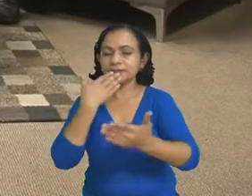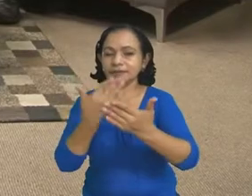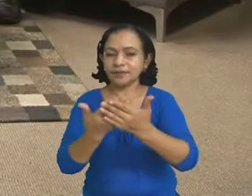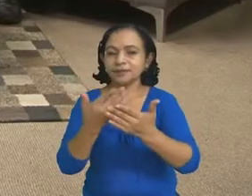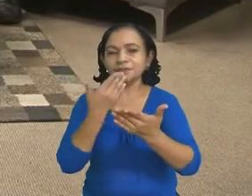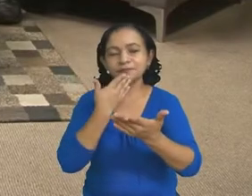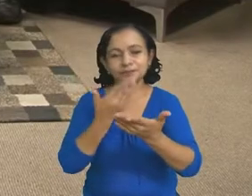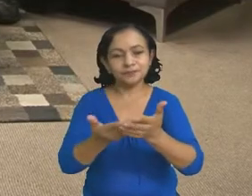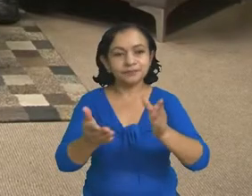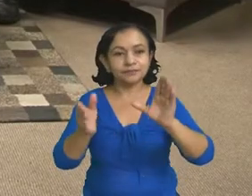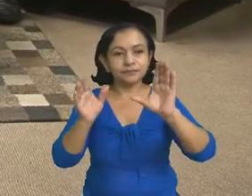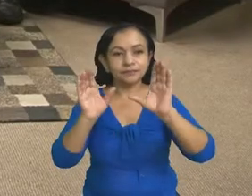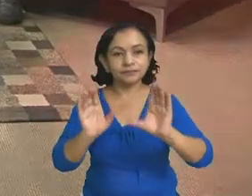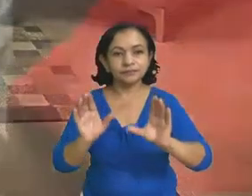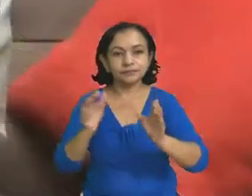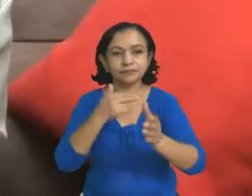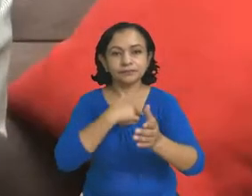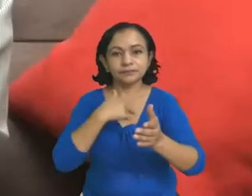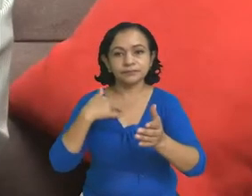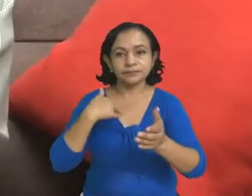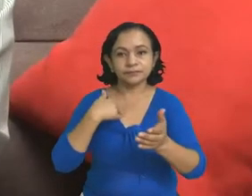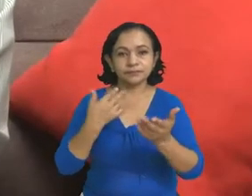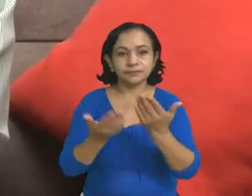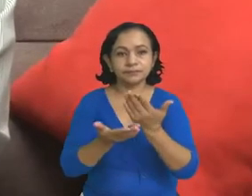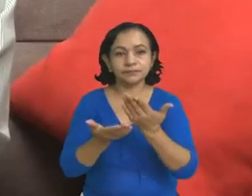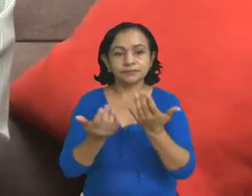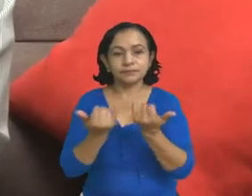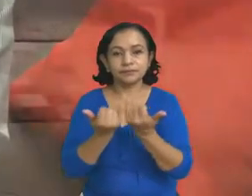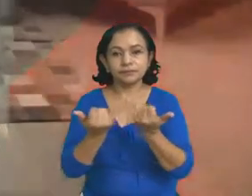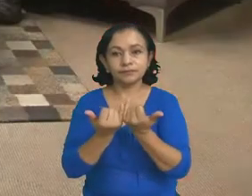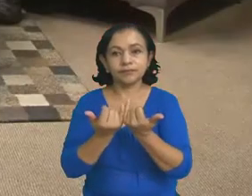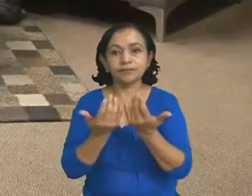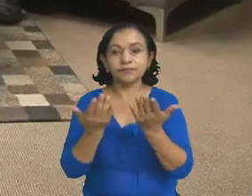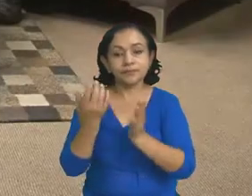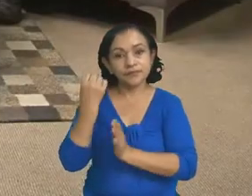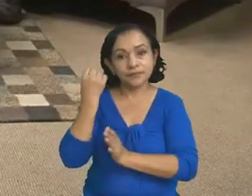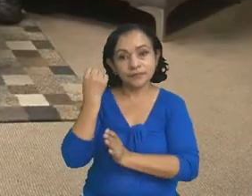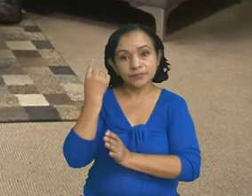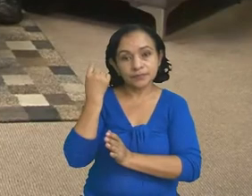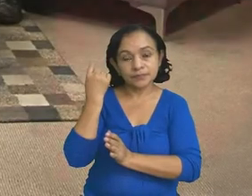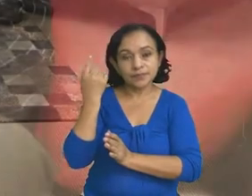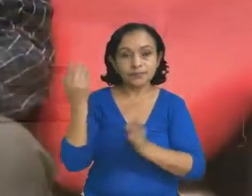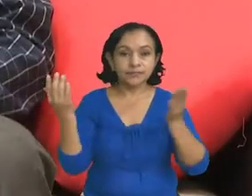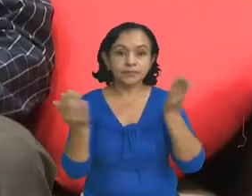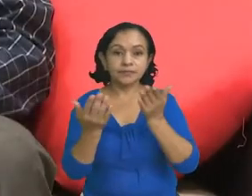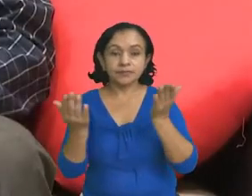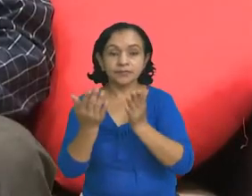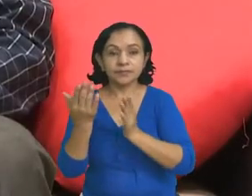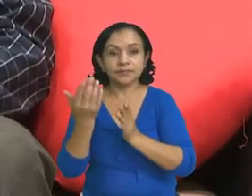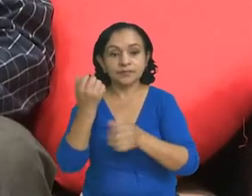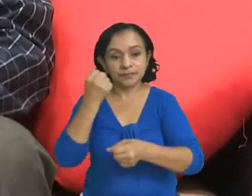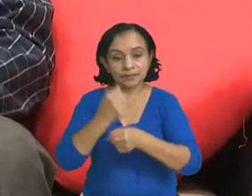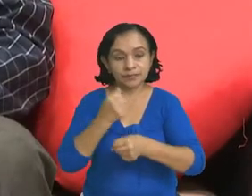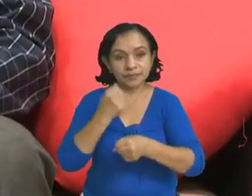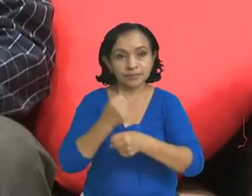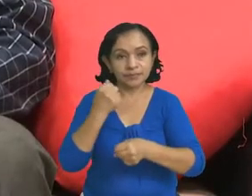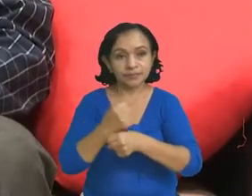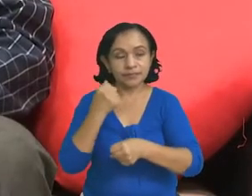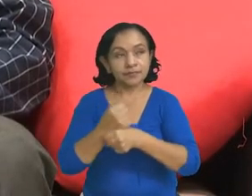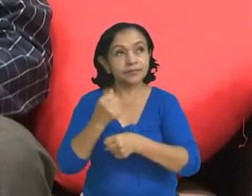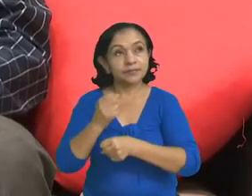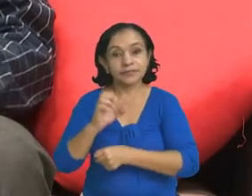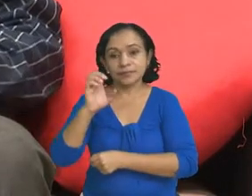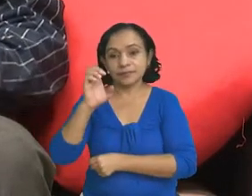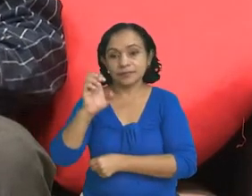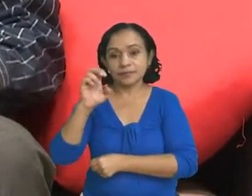buenas tardes. Muy buenas tardes al público televidente. Compañero, pues entender un poquito las dimensiones del trabajo de Natrel, ¿no?